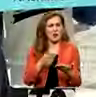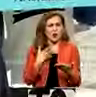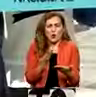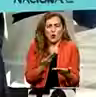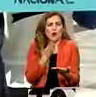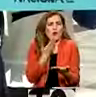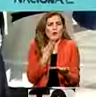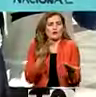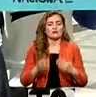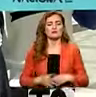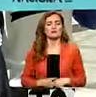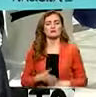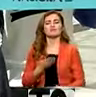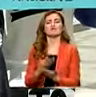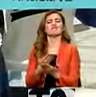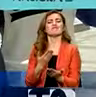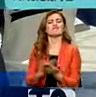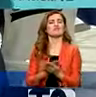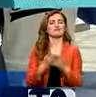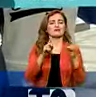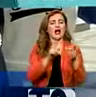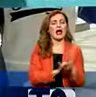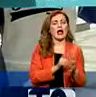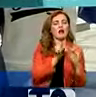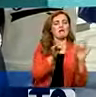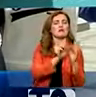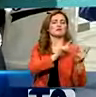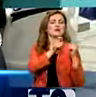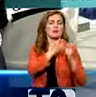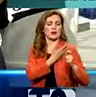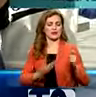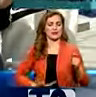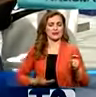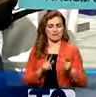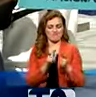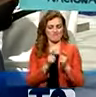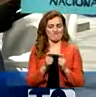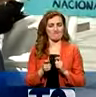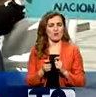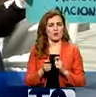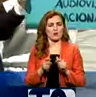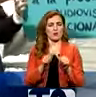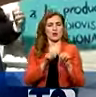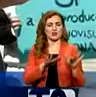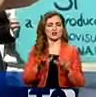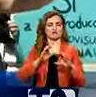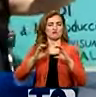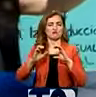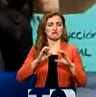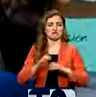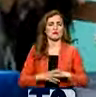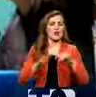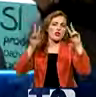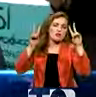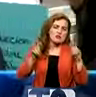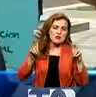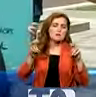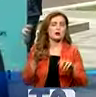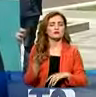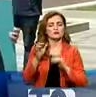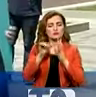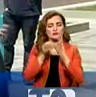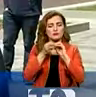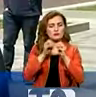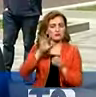nacional. Nosotros lo que hemos exigido es una rectificación por parte de la presidencia, por parte del secretario de comunicación, en cuanto a lo que se ha actuado en el momento,